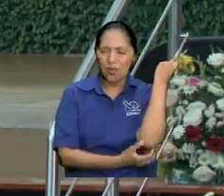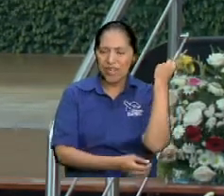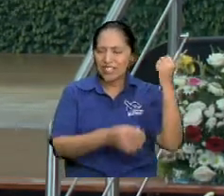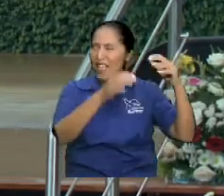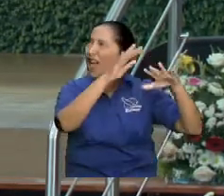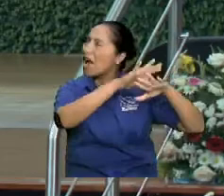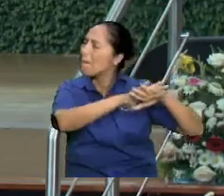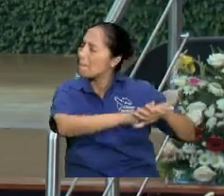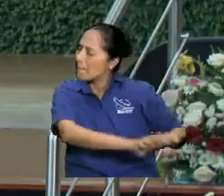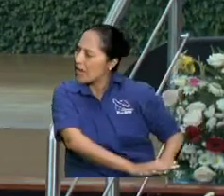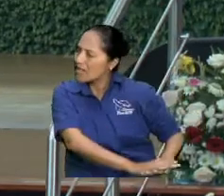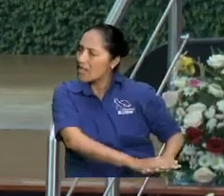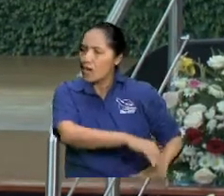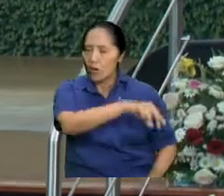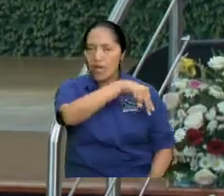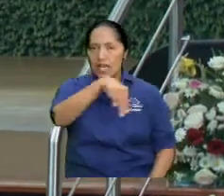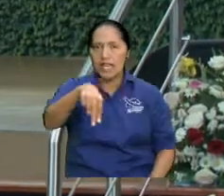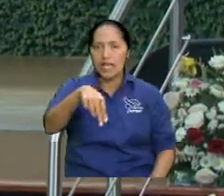de Jesús.